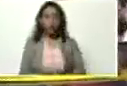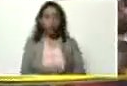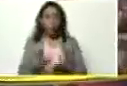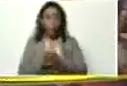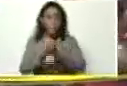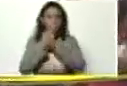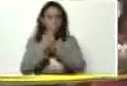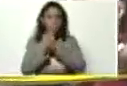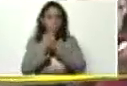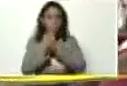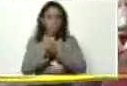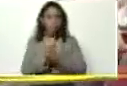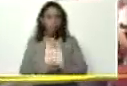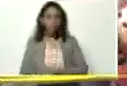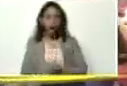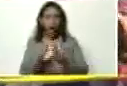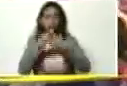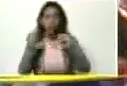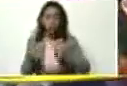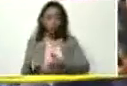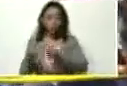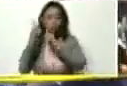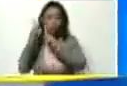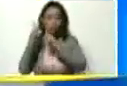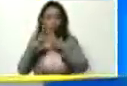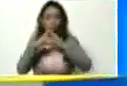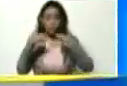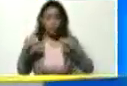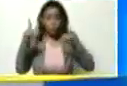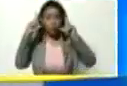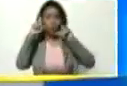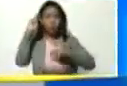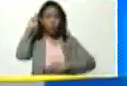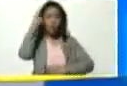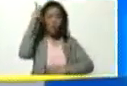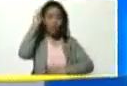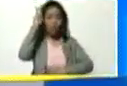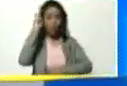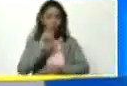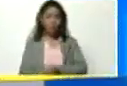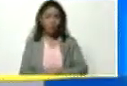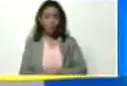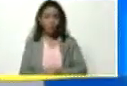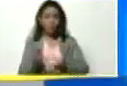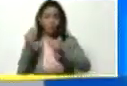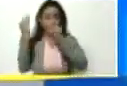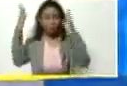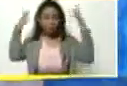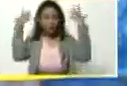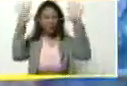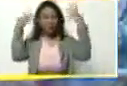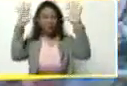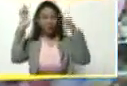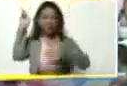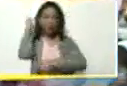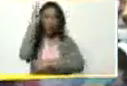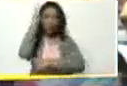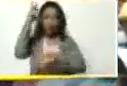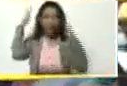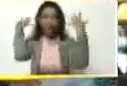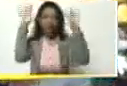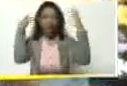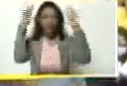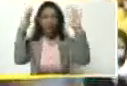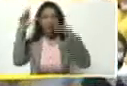compañero, a todas las autoridades, a todos los profesores. Vamos a darle un aplauso a los profesores, a